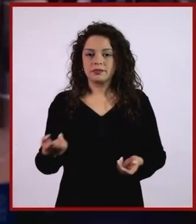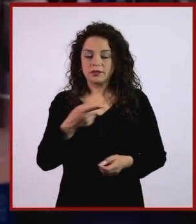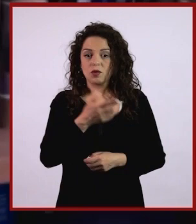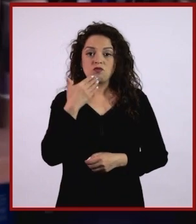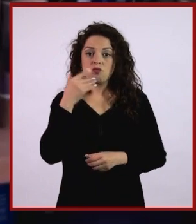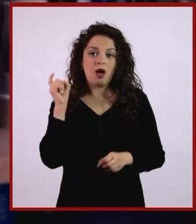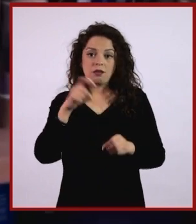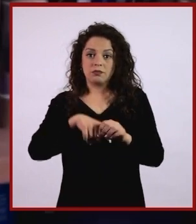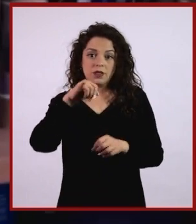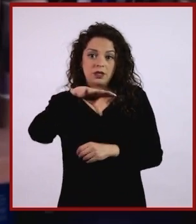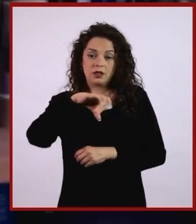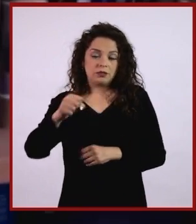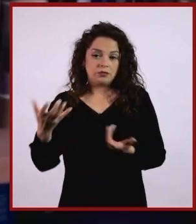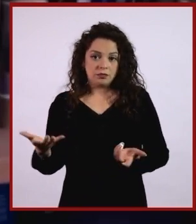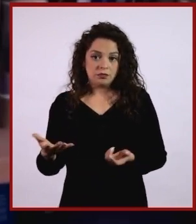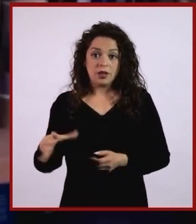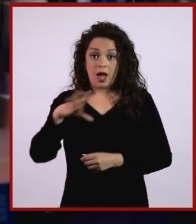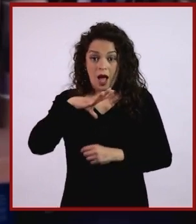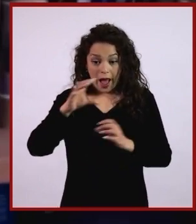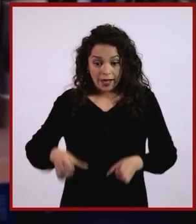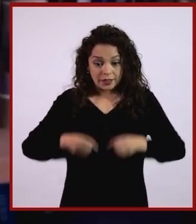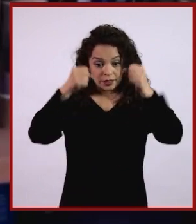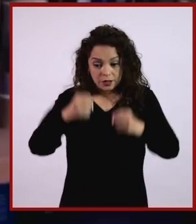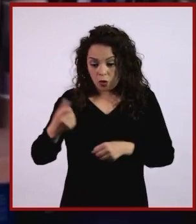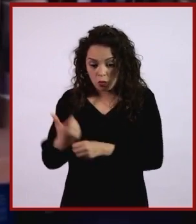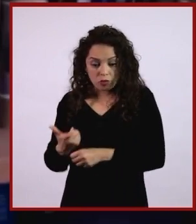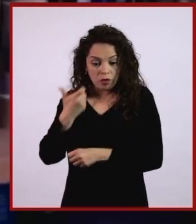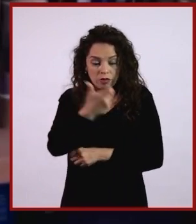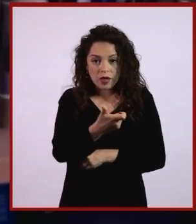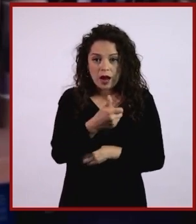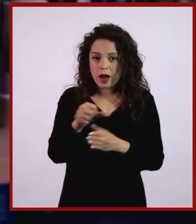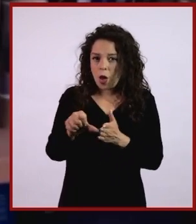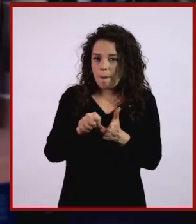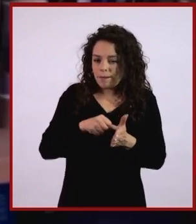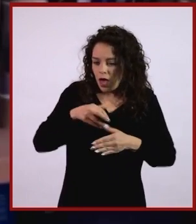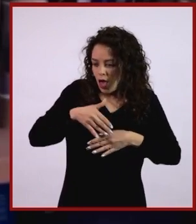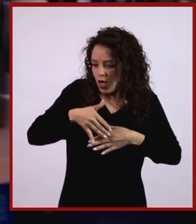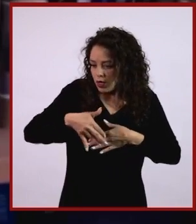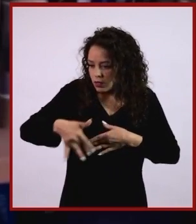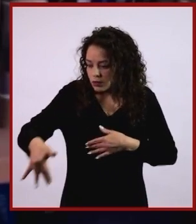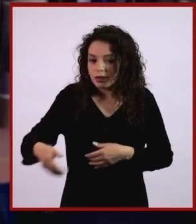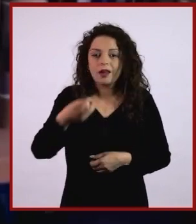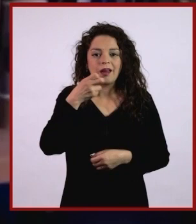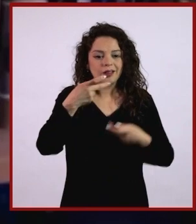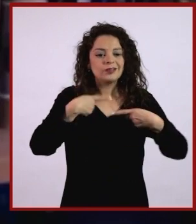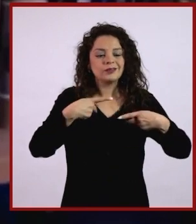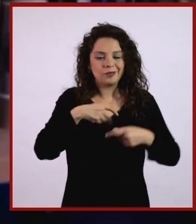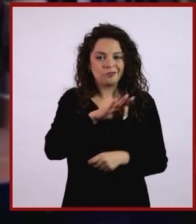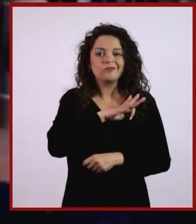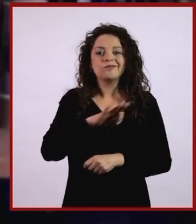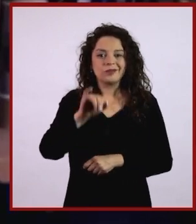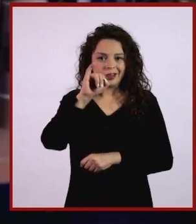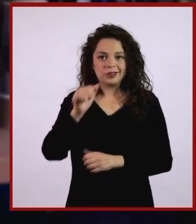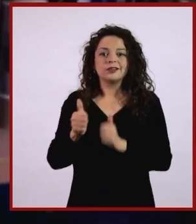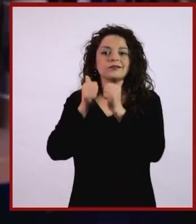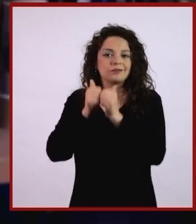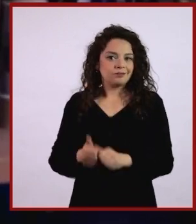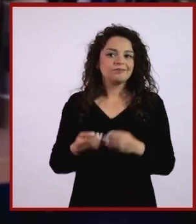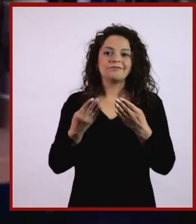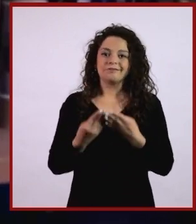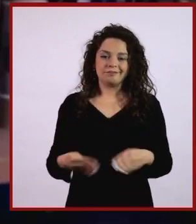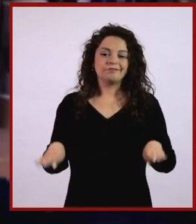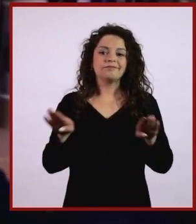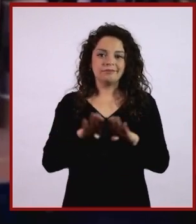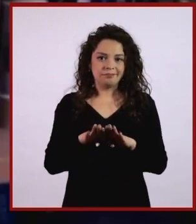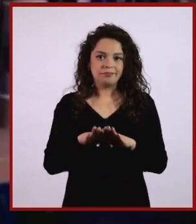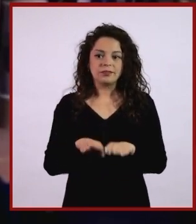están en el comercio informal. Si hubiera habido un ingreso garantizado para esas personas durante unos meses, esas personas a lo mejor hubieran podido quedarse más